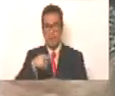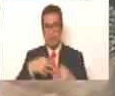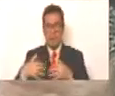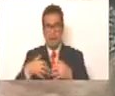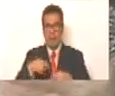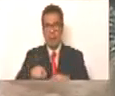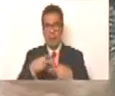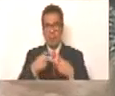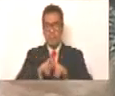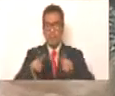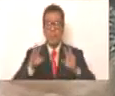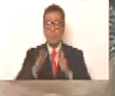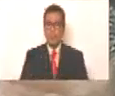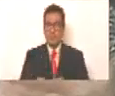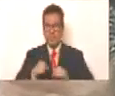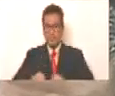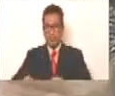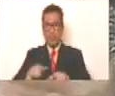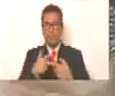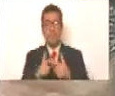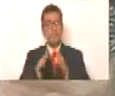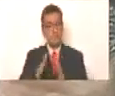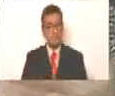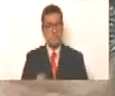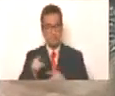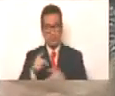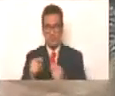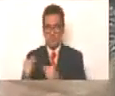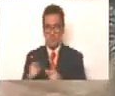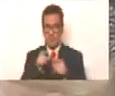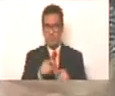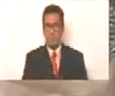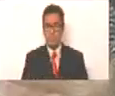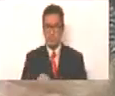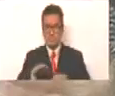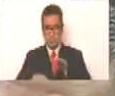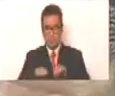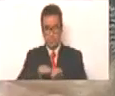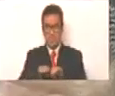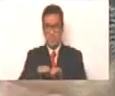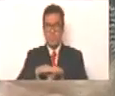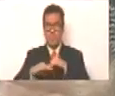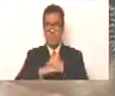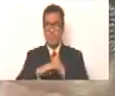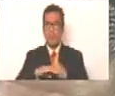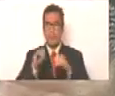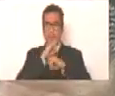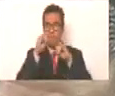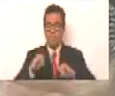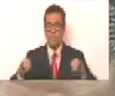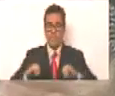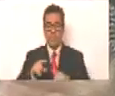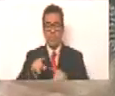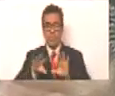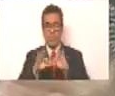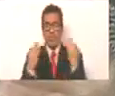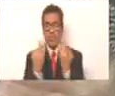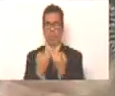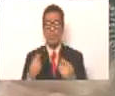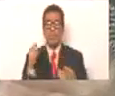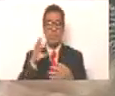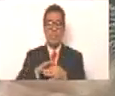la soberanía, por la independencia, por la economía, por la estabilidad, por la suprema felicidad de nuestra familia, y nos sumimos a la gran llamada que nos ha